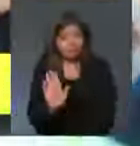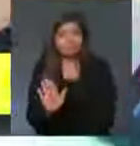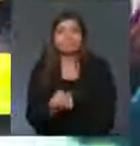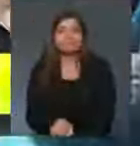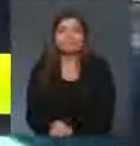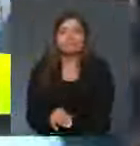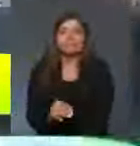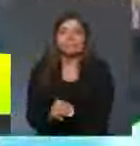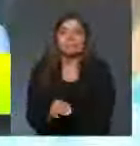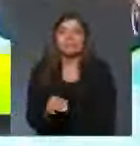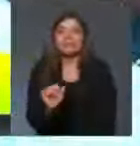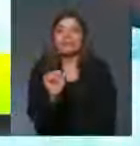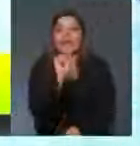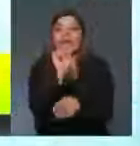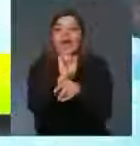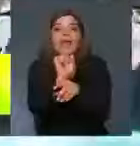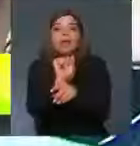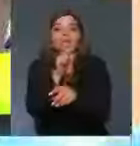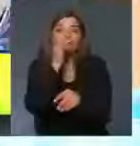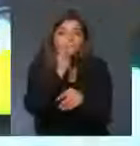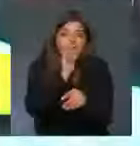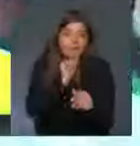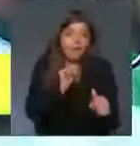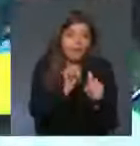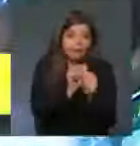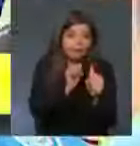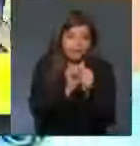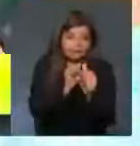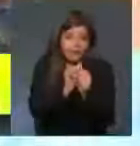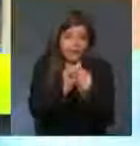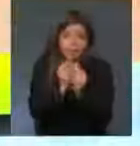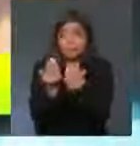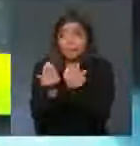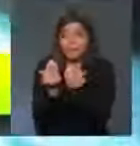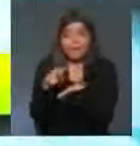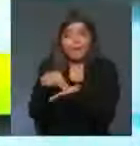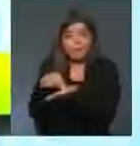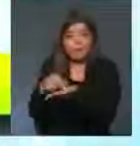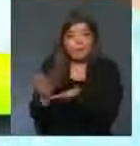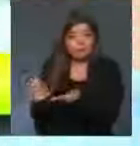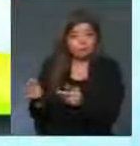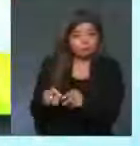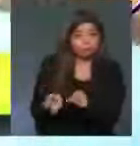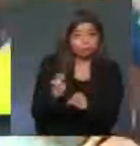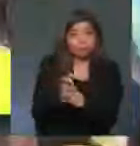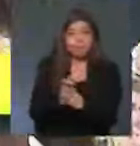El auto está aquí cerquita, el auto está relativamente cerca, lo está esperando.